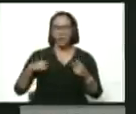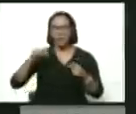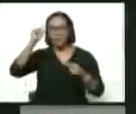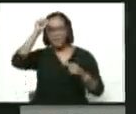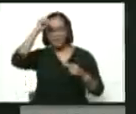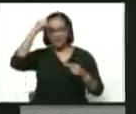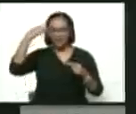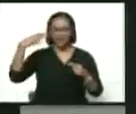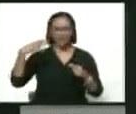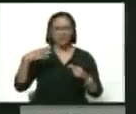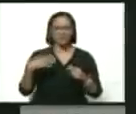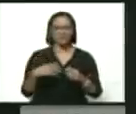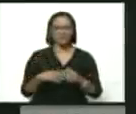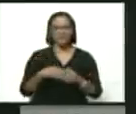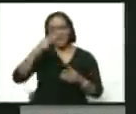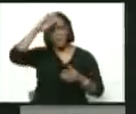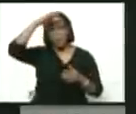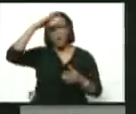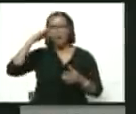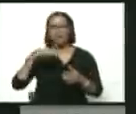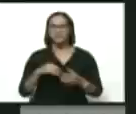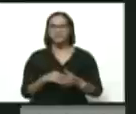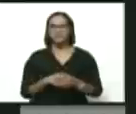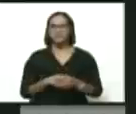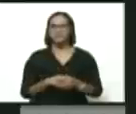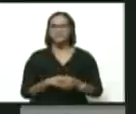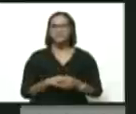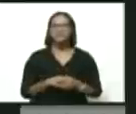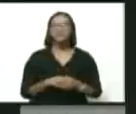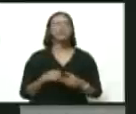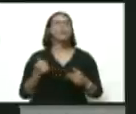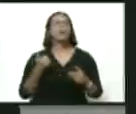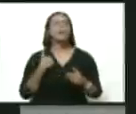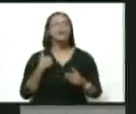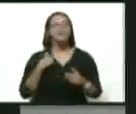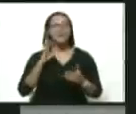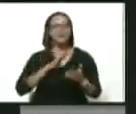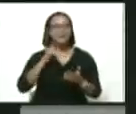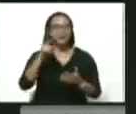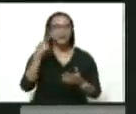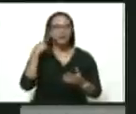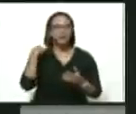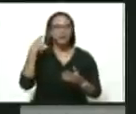cubana. Bueno, presidente, voy a aprovechar que está ahí porque es el primer video del comandante. Cuando usted